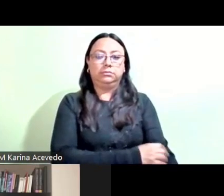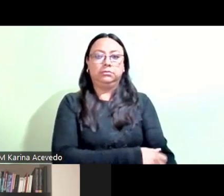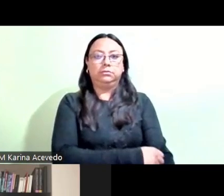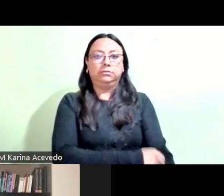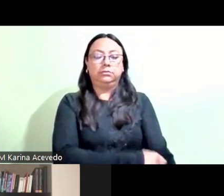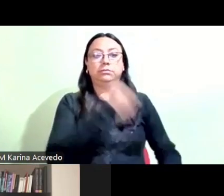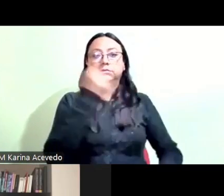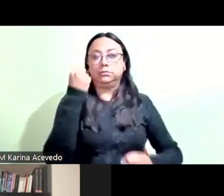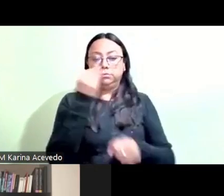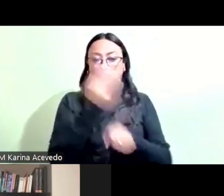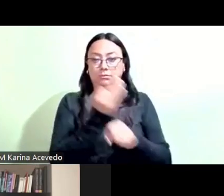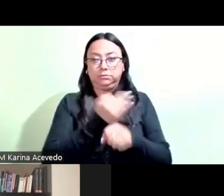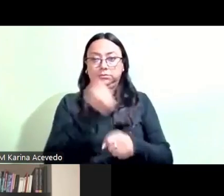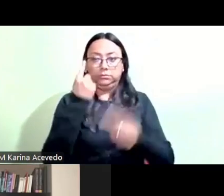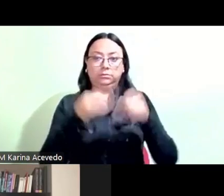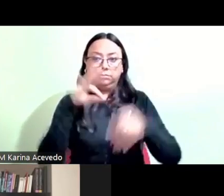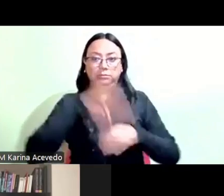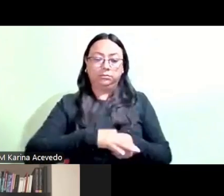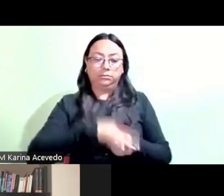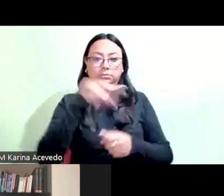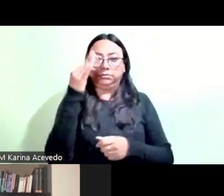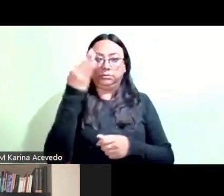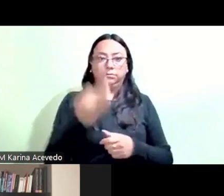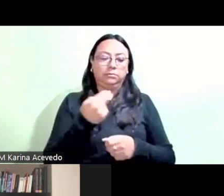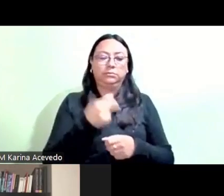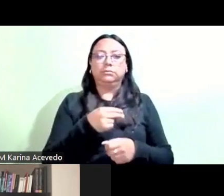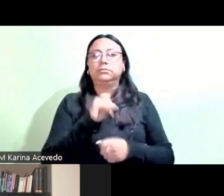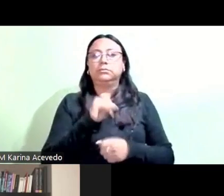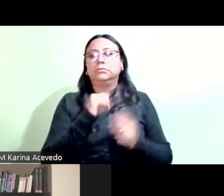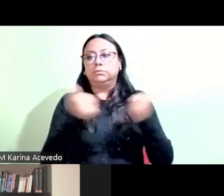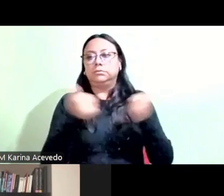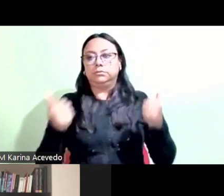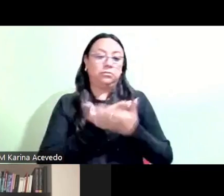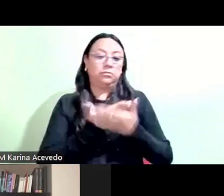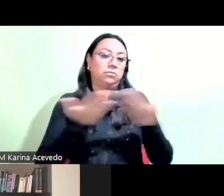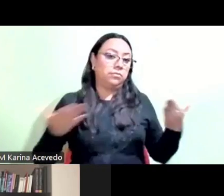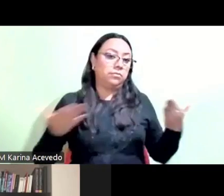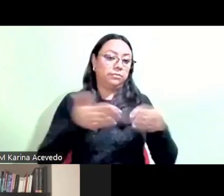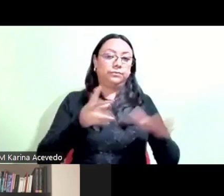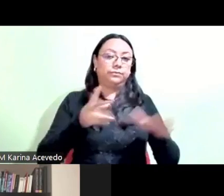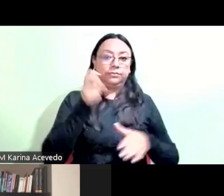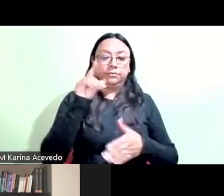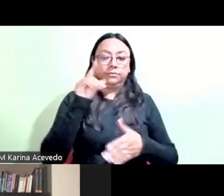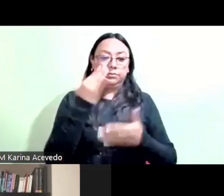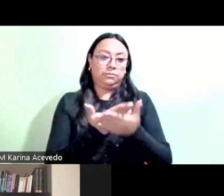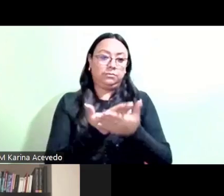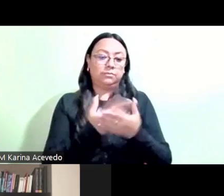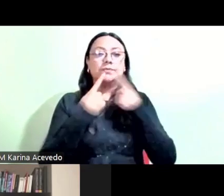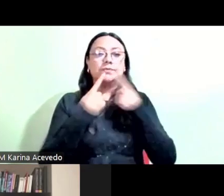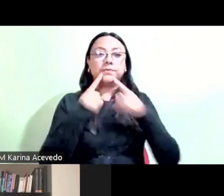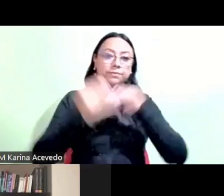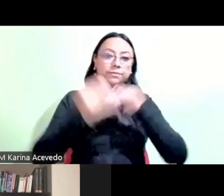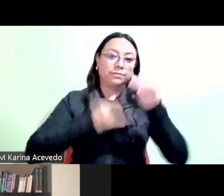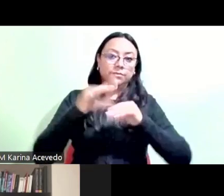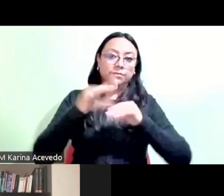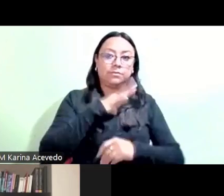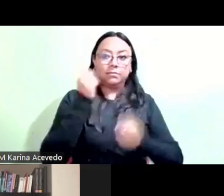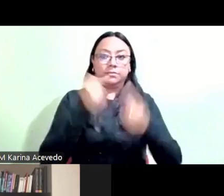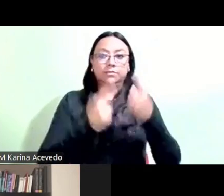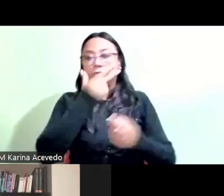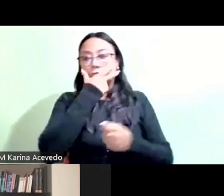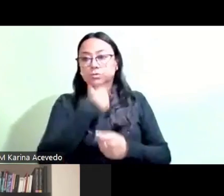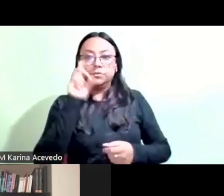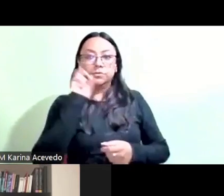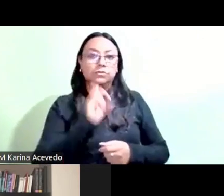Diputado presidente, se dispensa la lectura. Se abre la discusión del dictamen. ¿Alguna o alguno de los presentes quiere